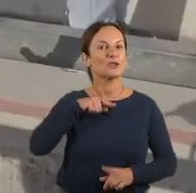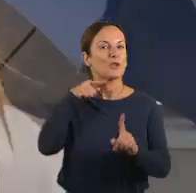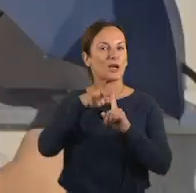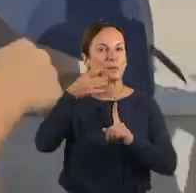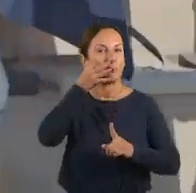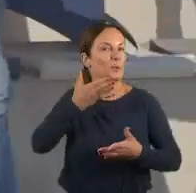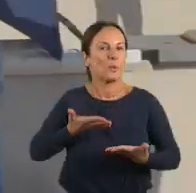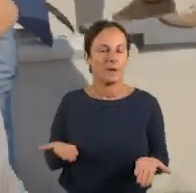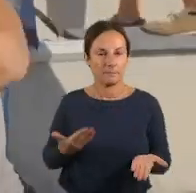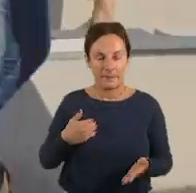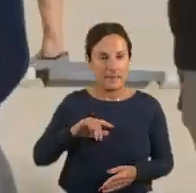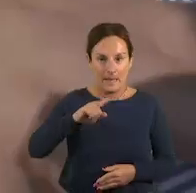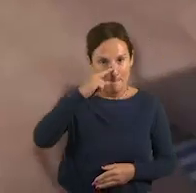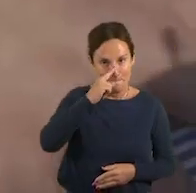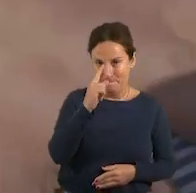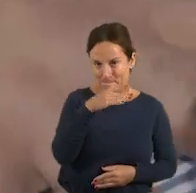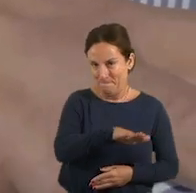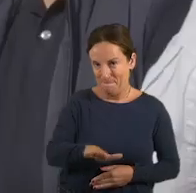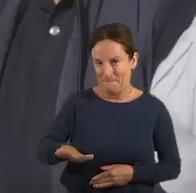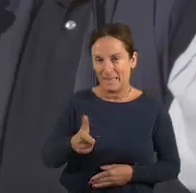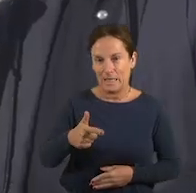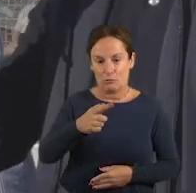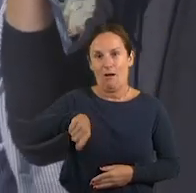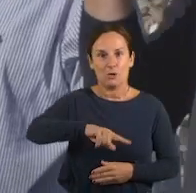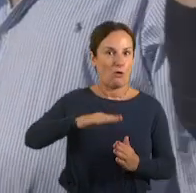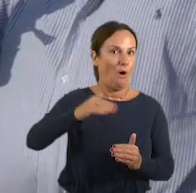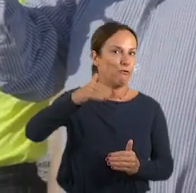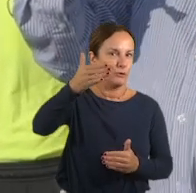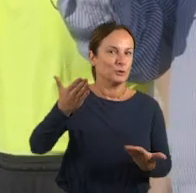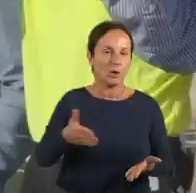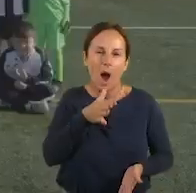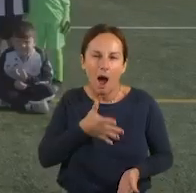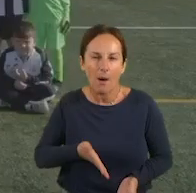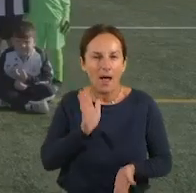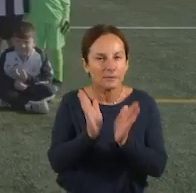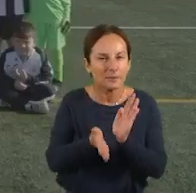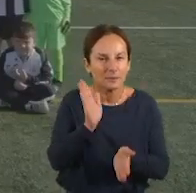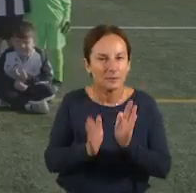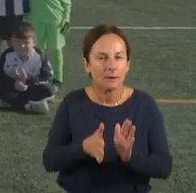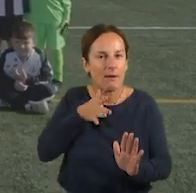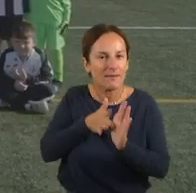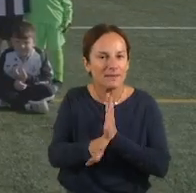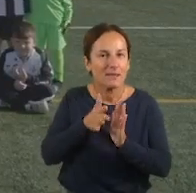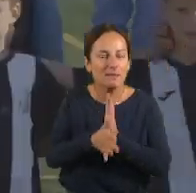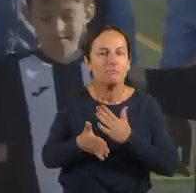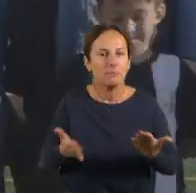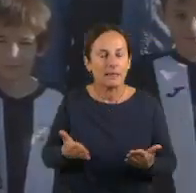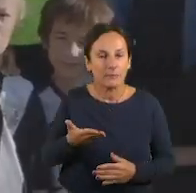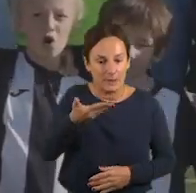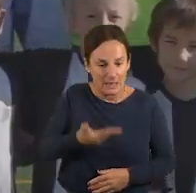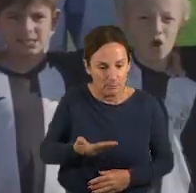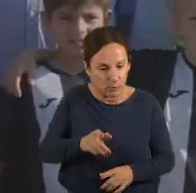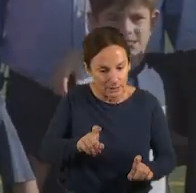bueno, lo que queremos realmente es con los más pequeñitos, que son pues las futuras generaciones, iniciar un discurso muy breve en el que